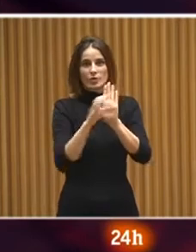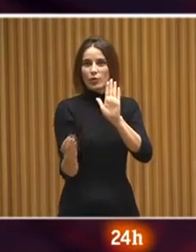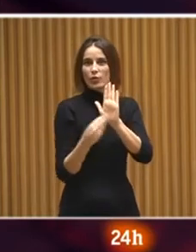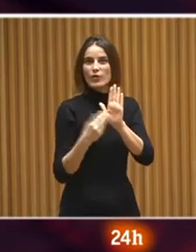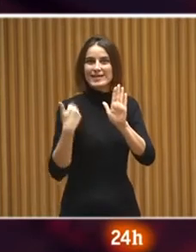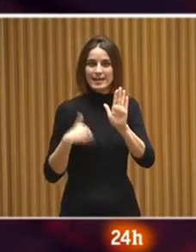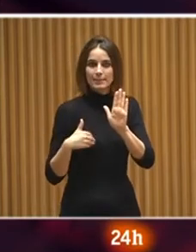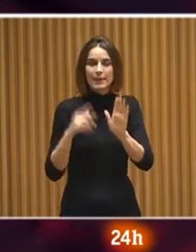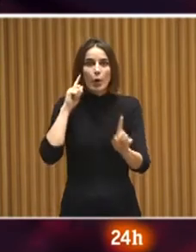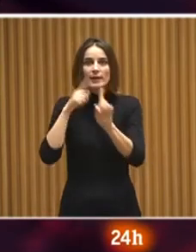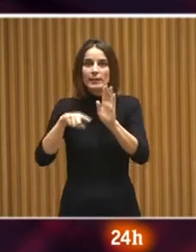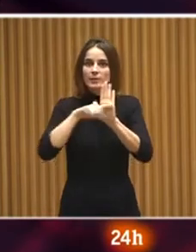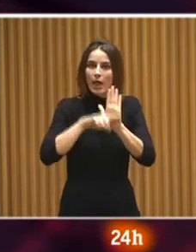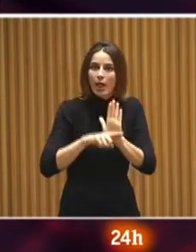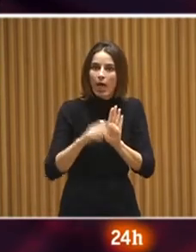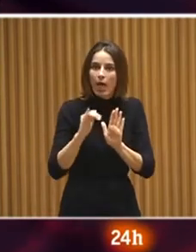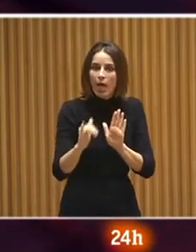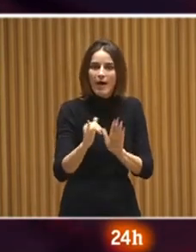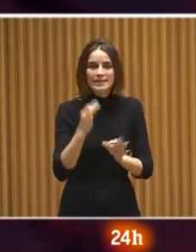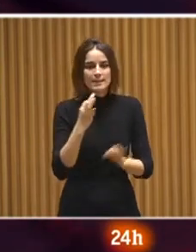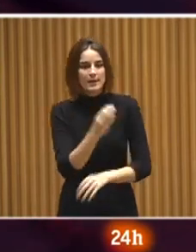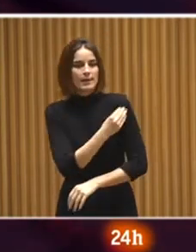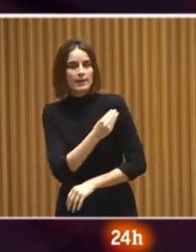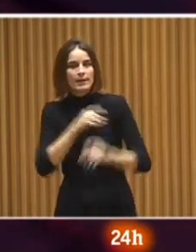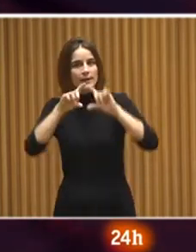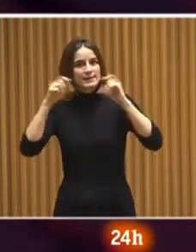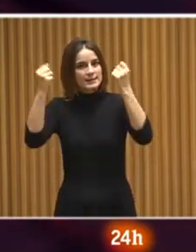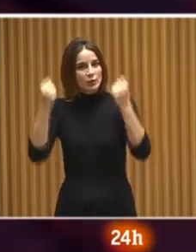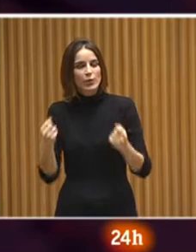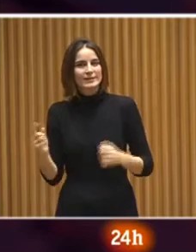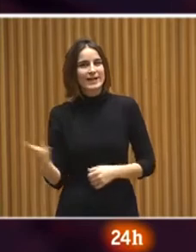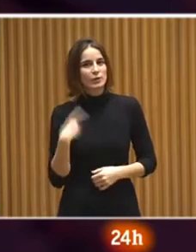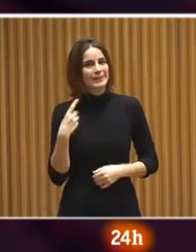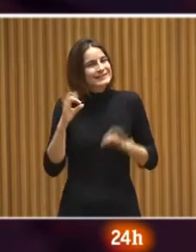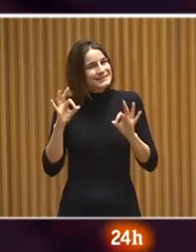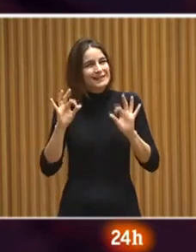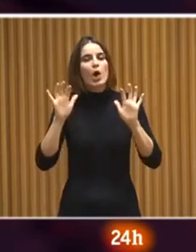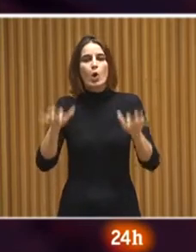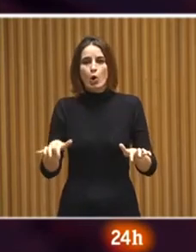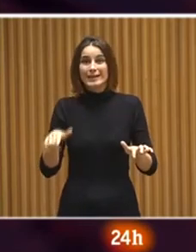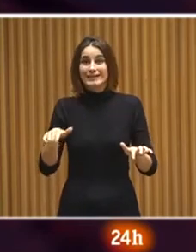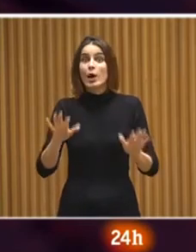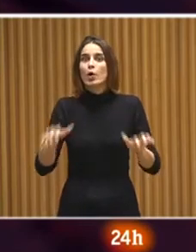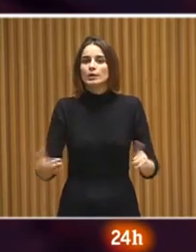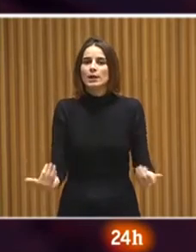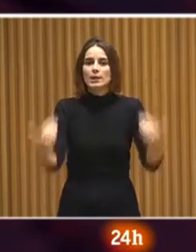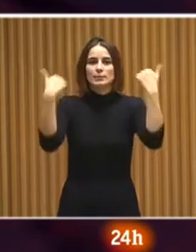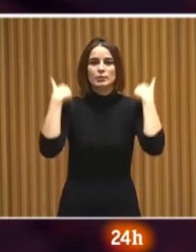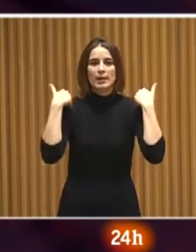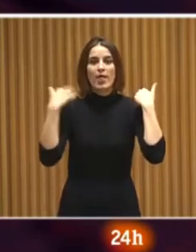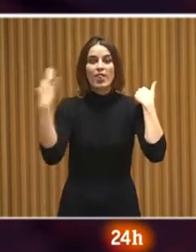nuestras instituciones, y en especial a las Cortes, responsables de hacer honor a ese compromiso